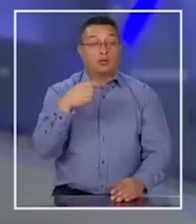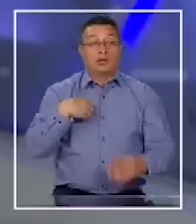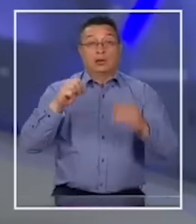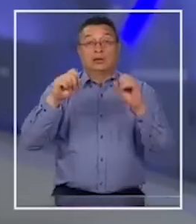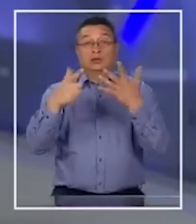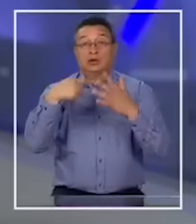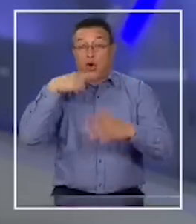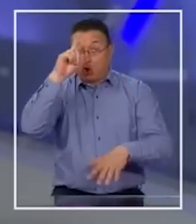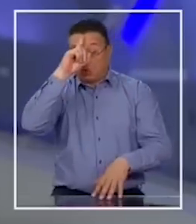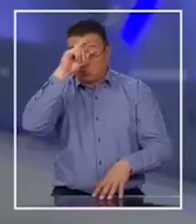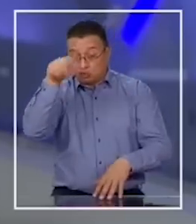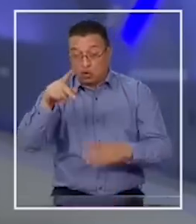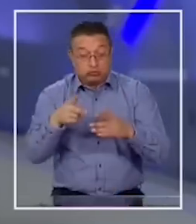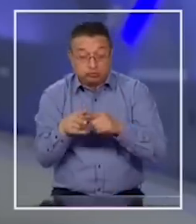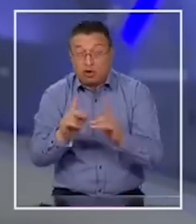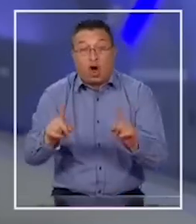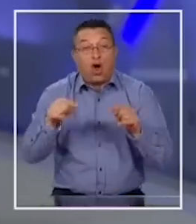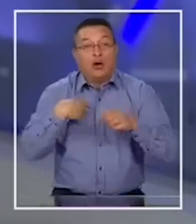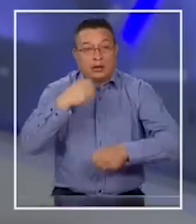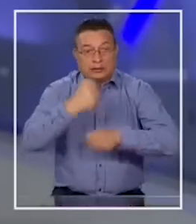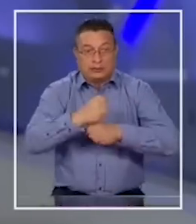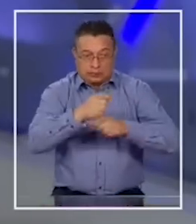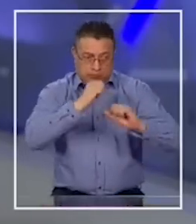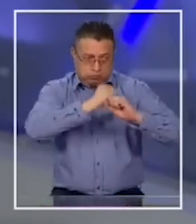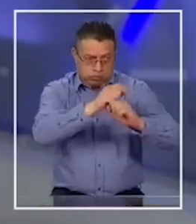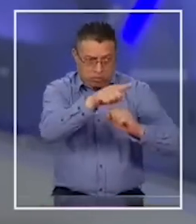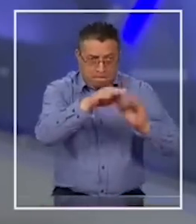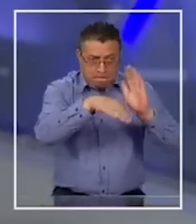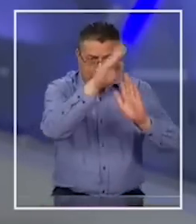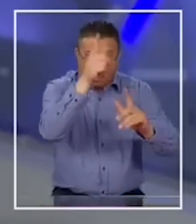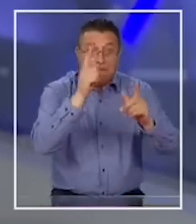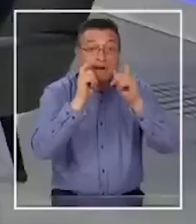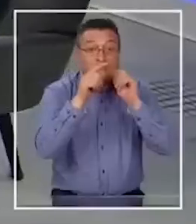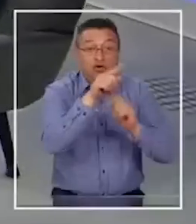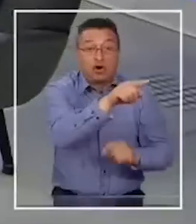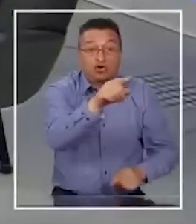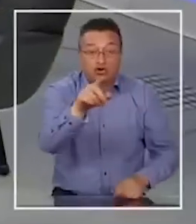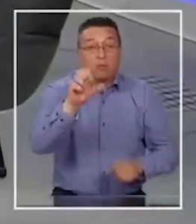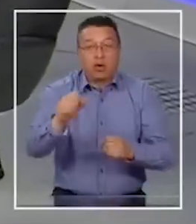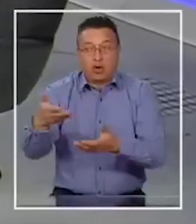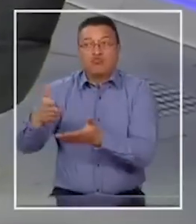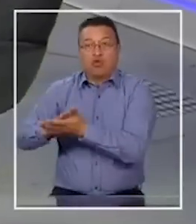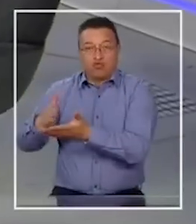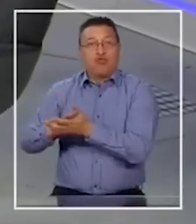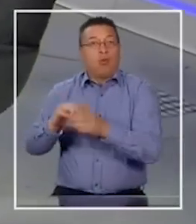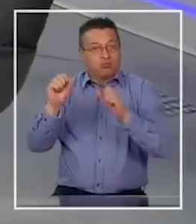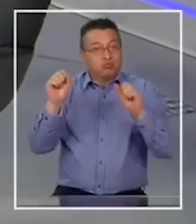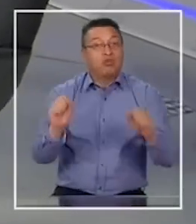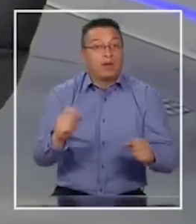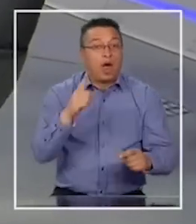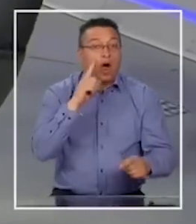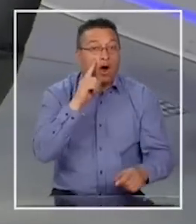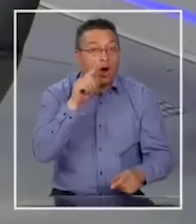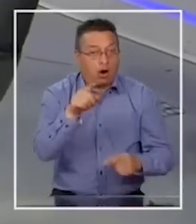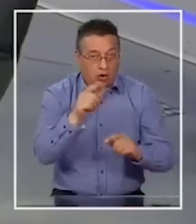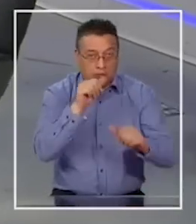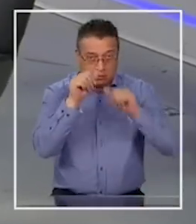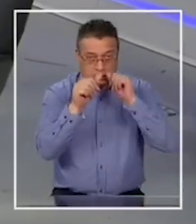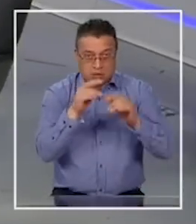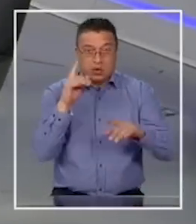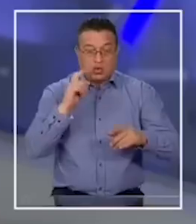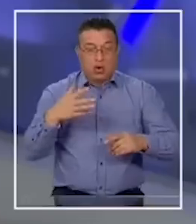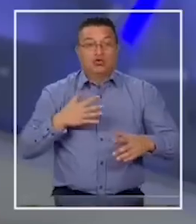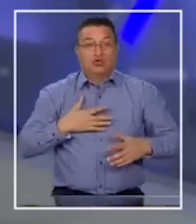un consultorio que nunca se inaugura nosotros estamos peleando con los más peligrosos de chile y esto puede costar la vida a alguien por tanto creo que sería un poquito arriesgado de mi parte